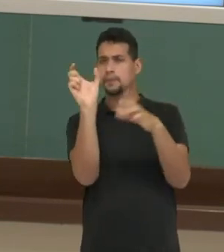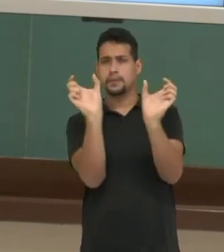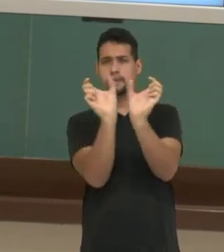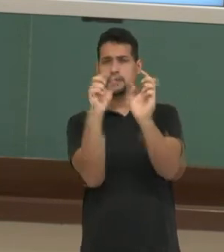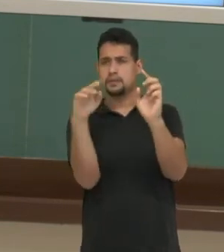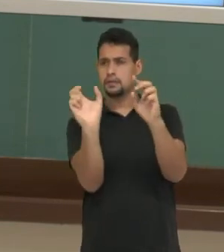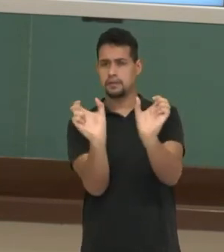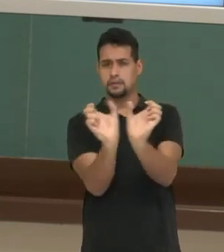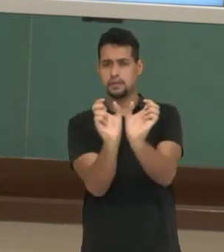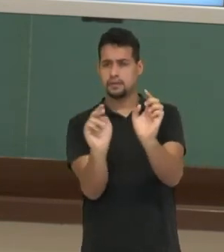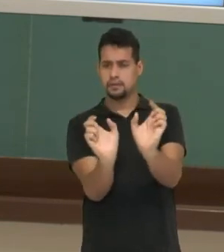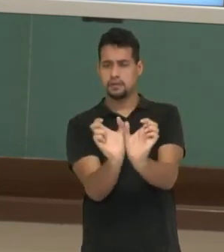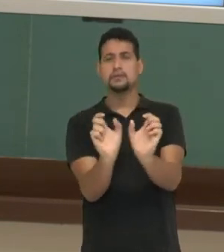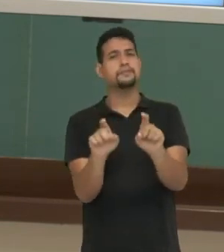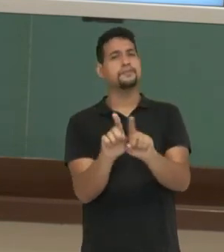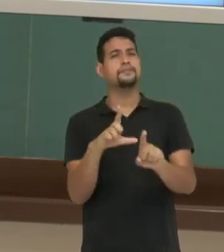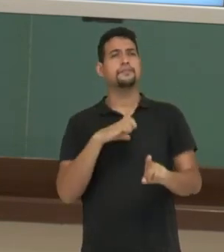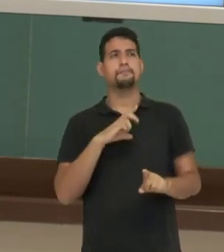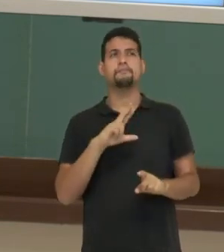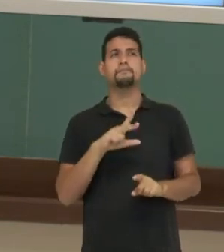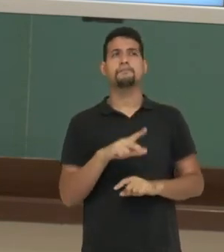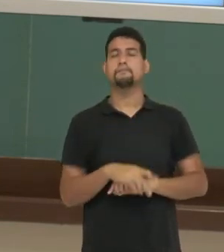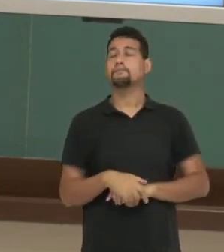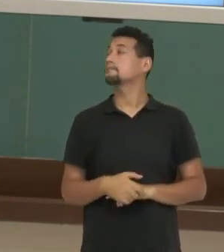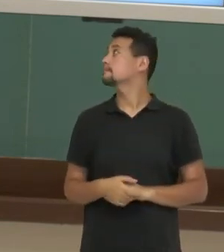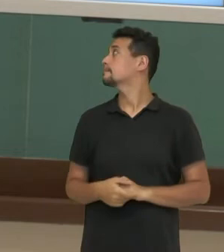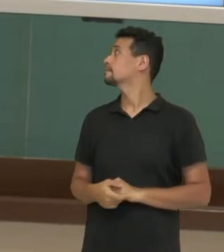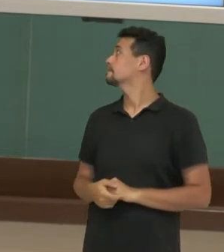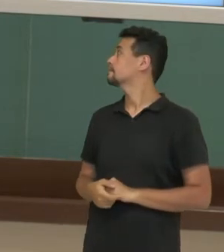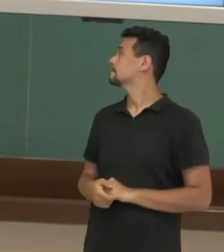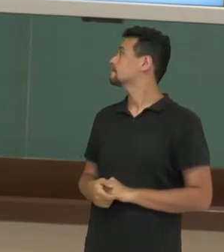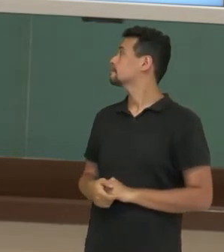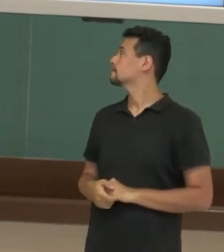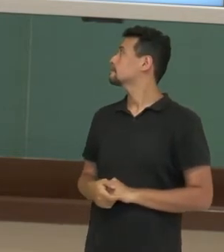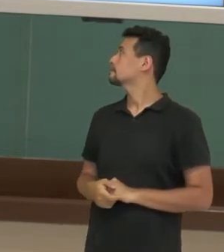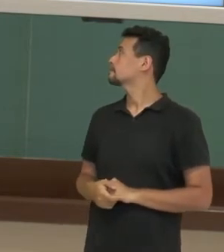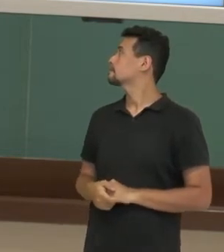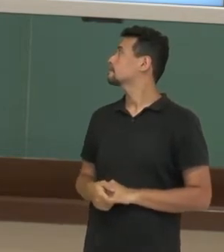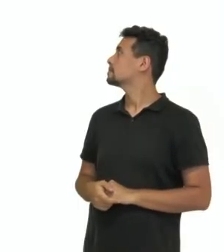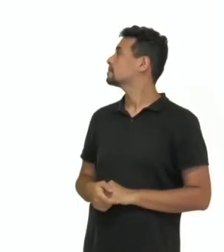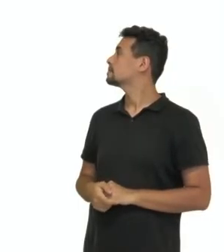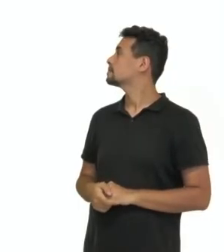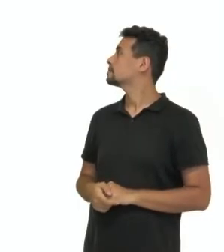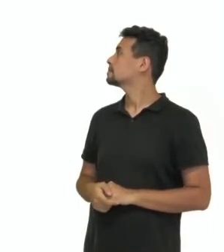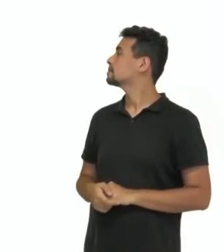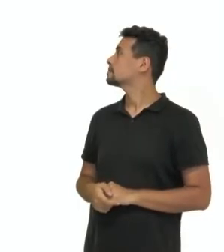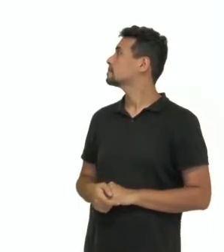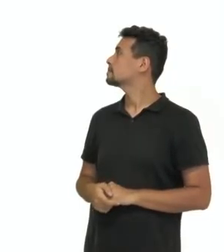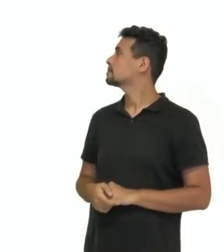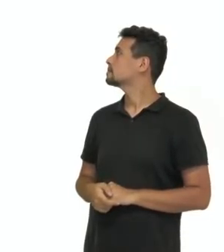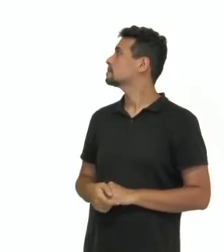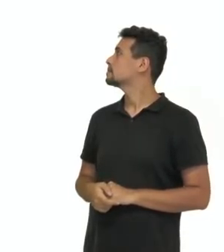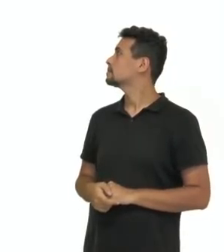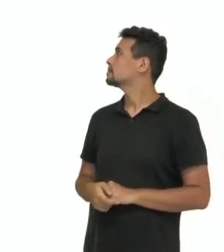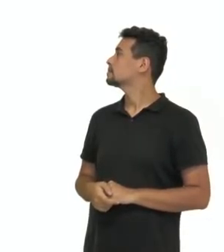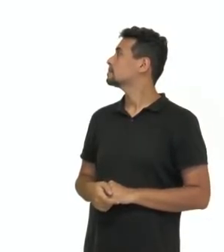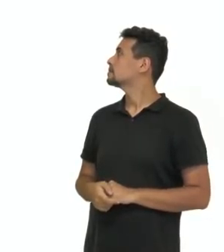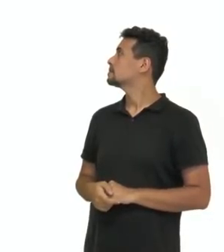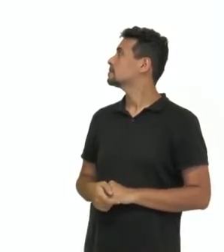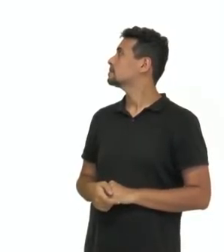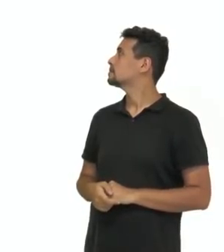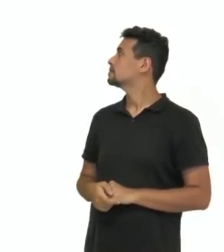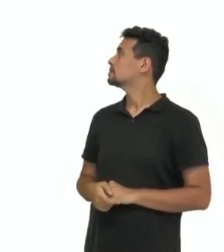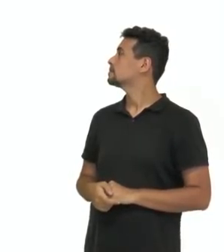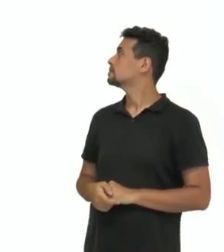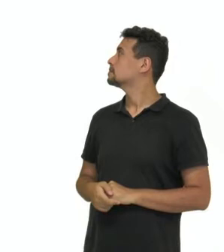Aqui, outro verbo regular. Partir, yo partí, tú partiste, él, ella partió, nosotros, nosotras